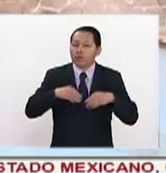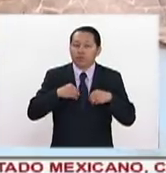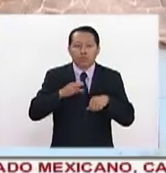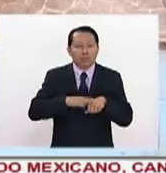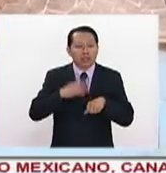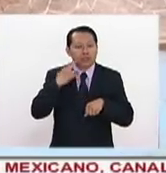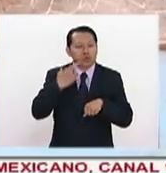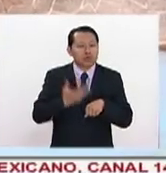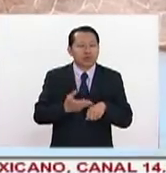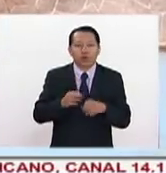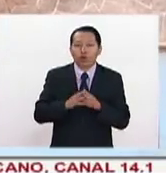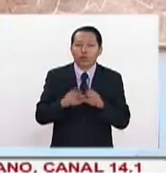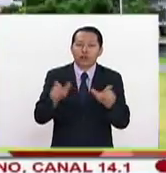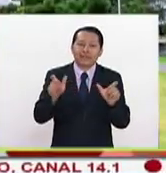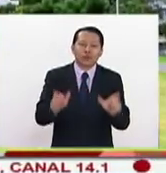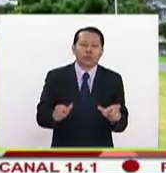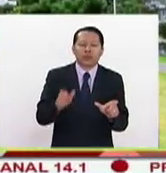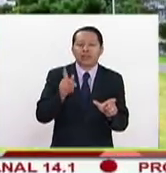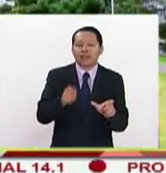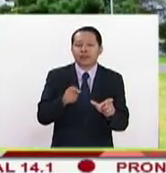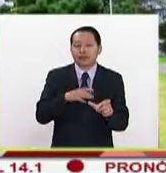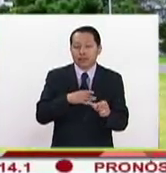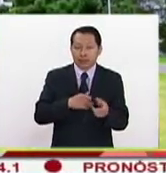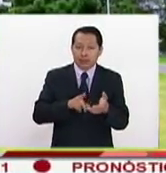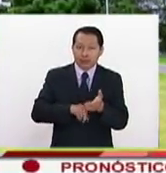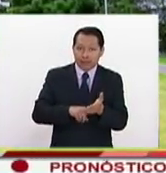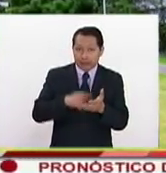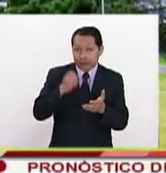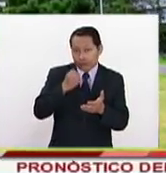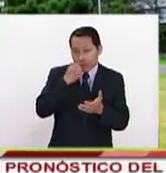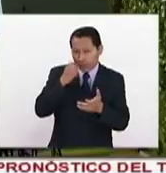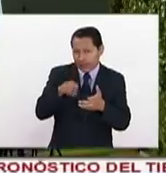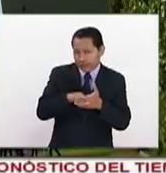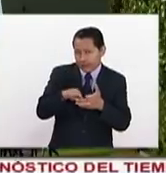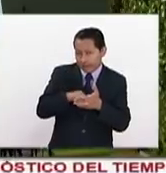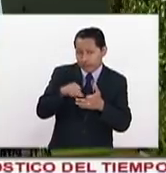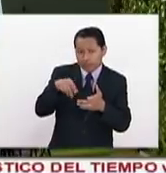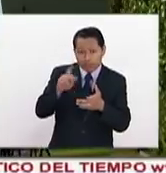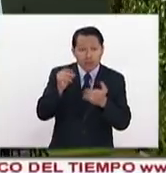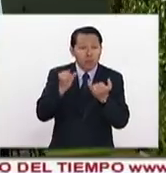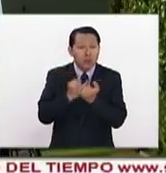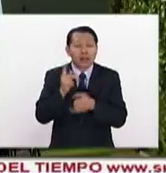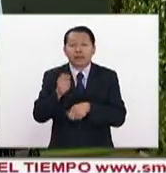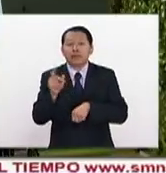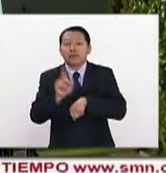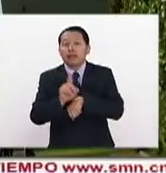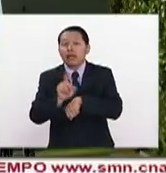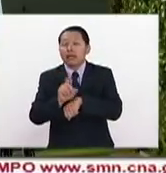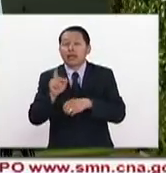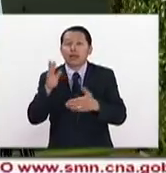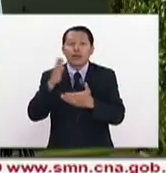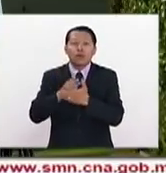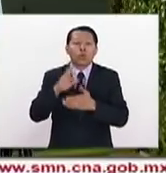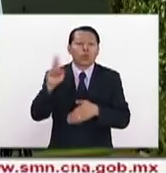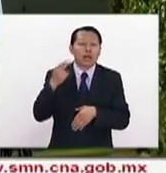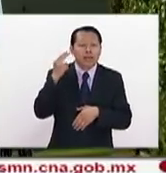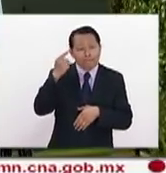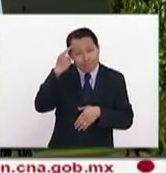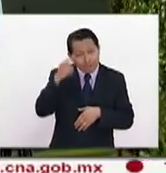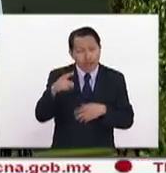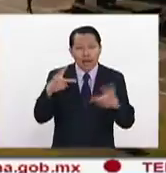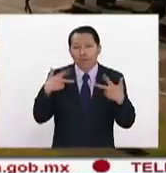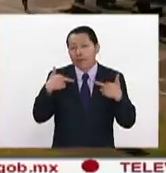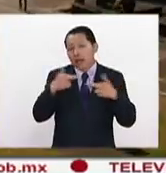más responsable en la seguridad, no solo de las instalaciones, sino principalmente de quienes día a día acudimos a la UNAM a nuestras labores de